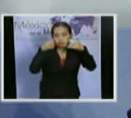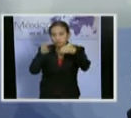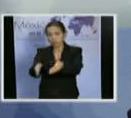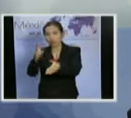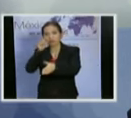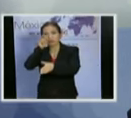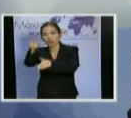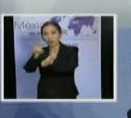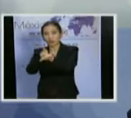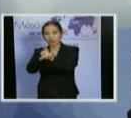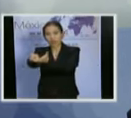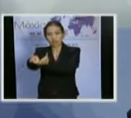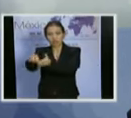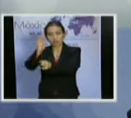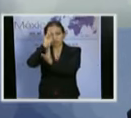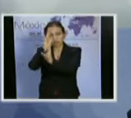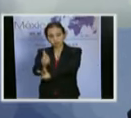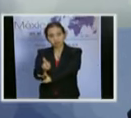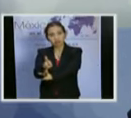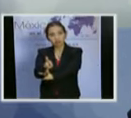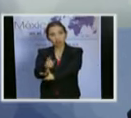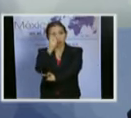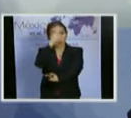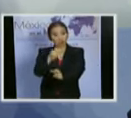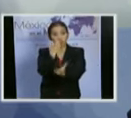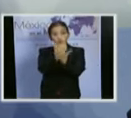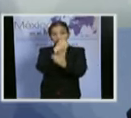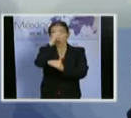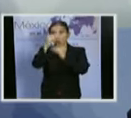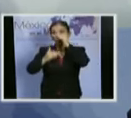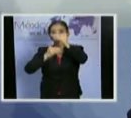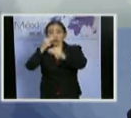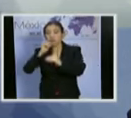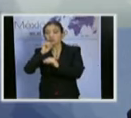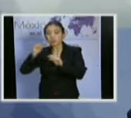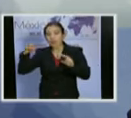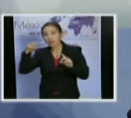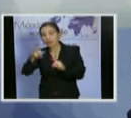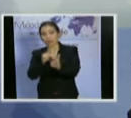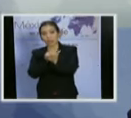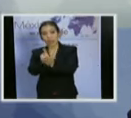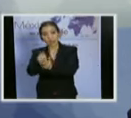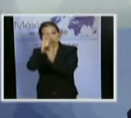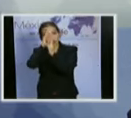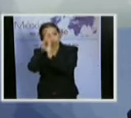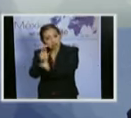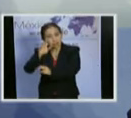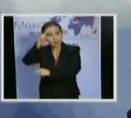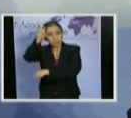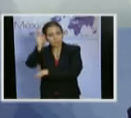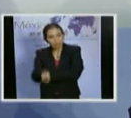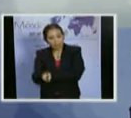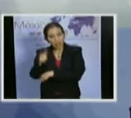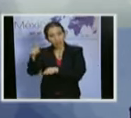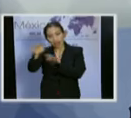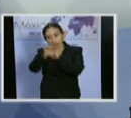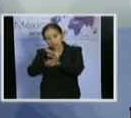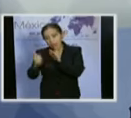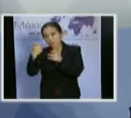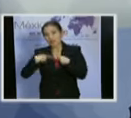una visión de derechos, no solamente en una visión de crecimiento económico, sino una visión de derechos que respete realmente la esencia